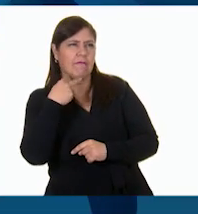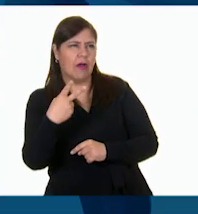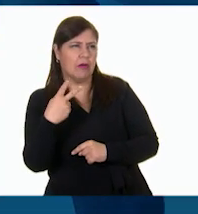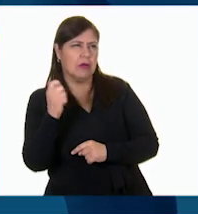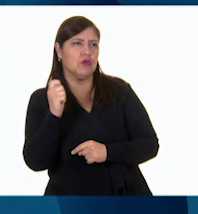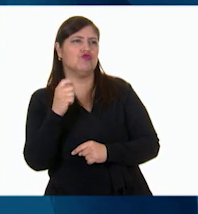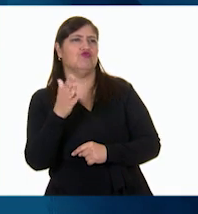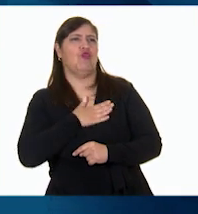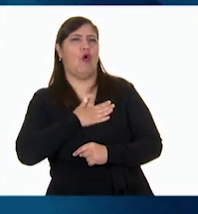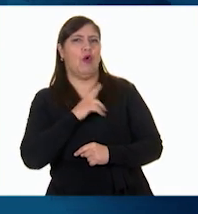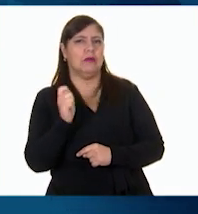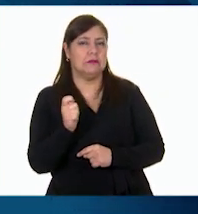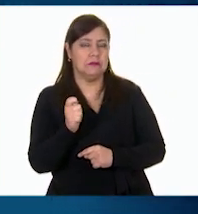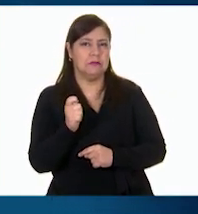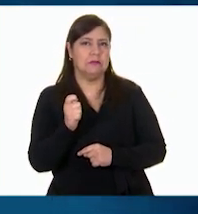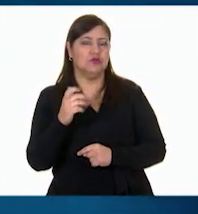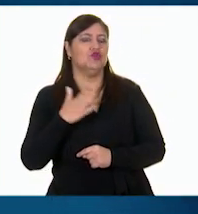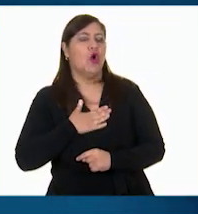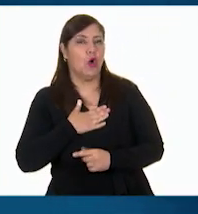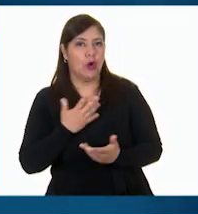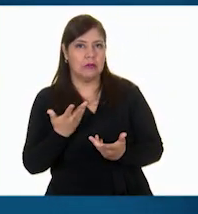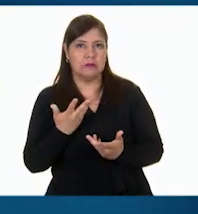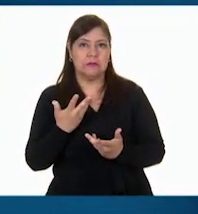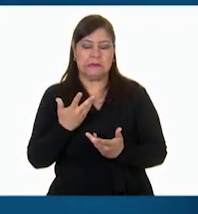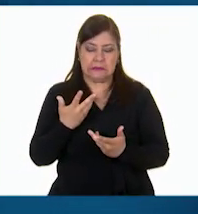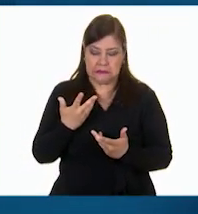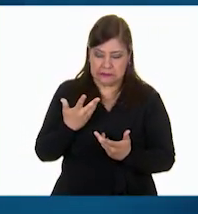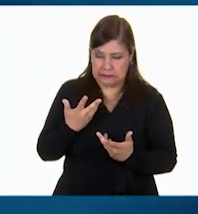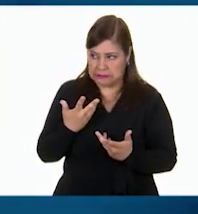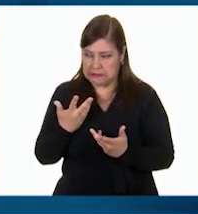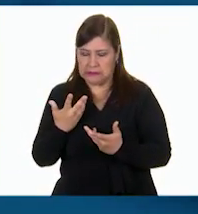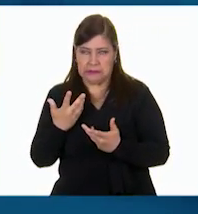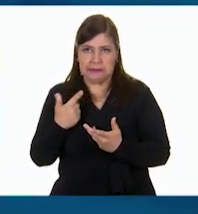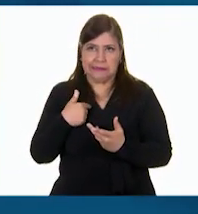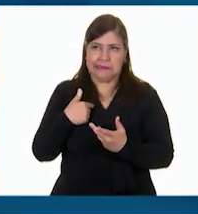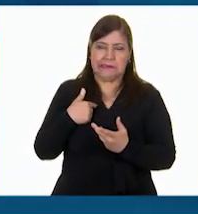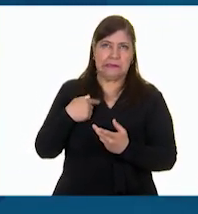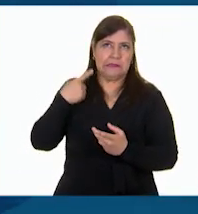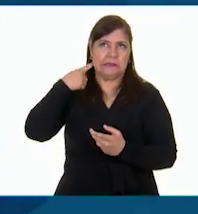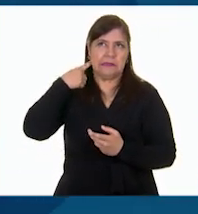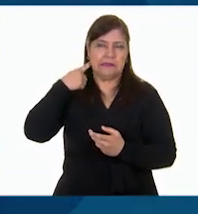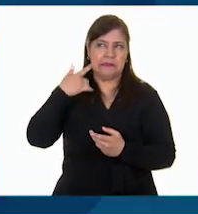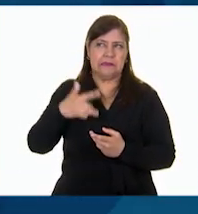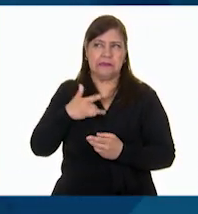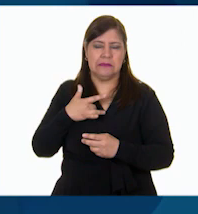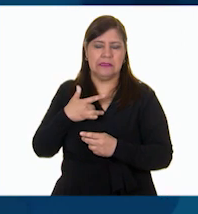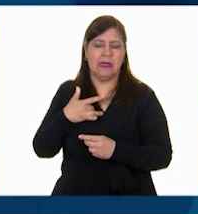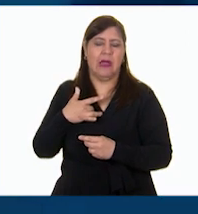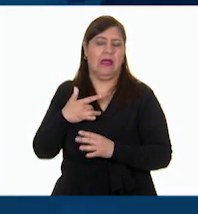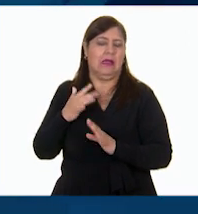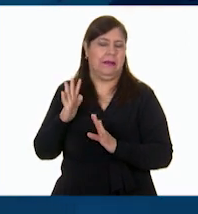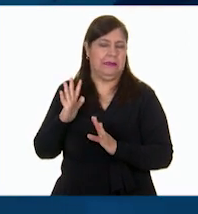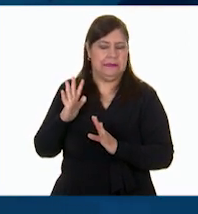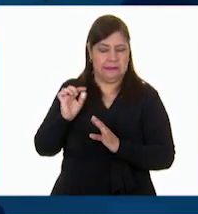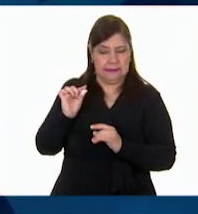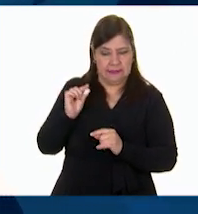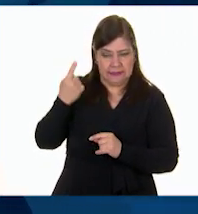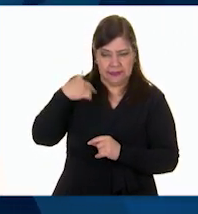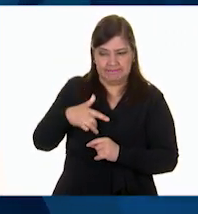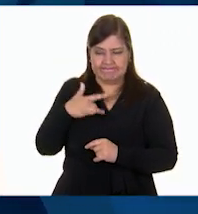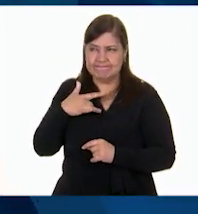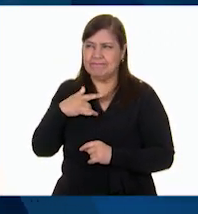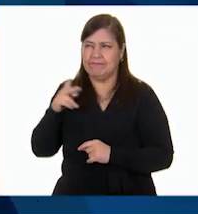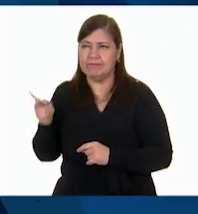lo descubría. Yo. El doctor la había reconocido, pero sintió alguna irritación y repitió la pregunta. En tono